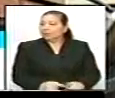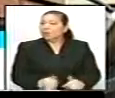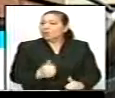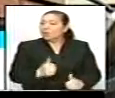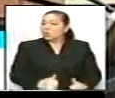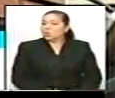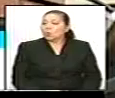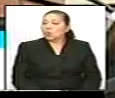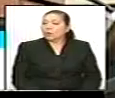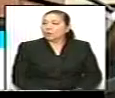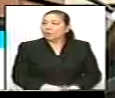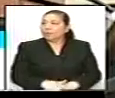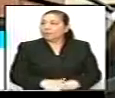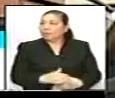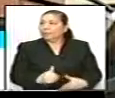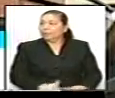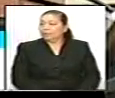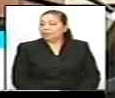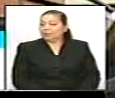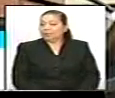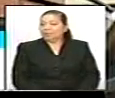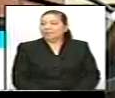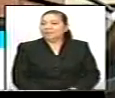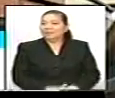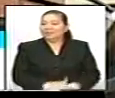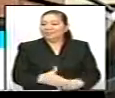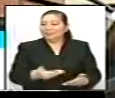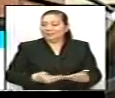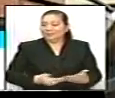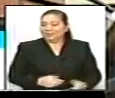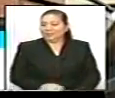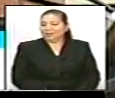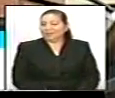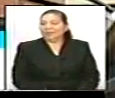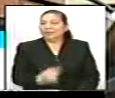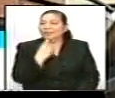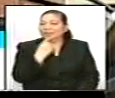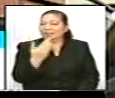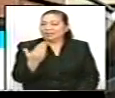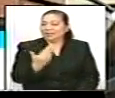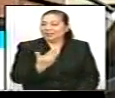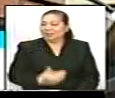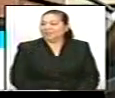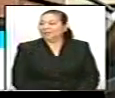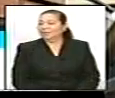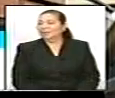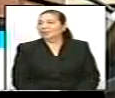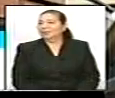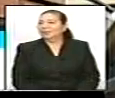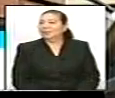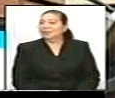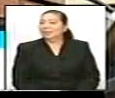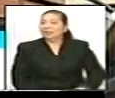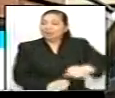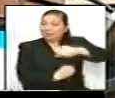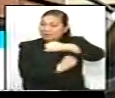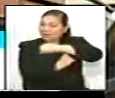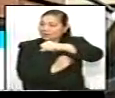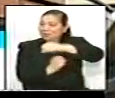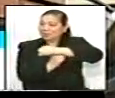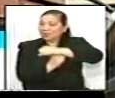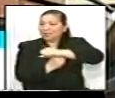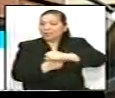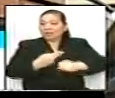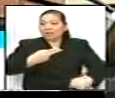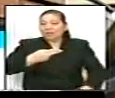cual se nos encargaba estos 7 kilómetros lineales entre la Bocatoma de la Tarjeta y el Puente Huachipa para que